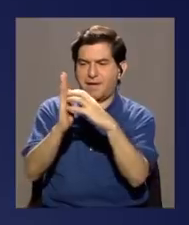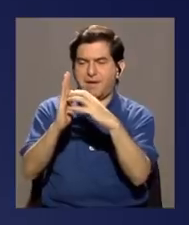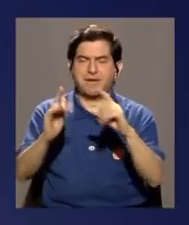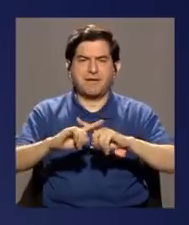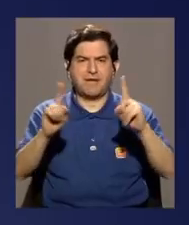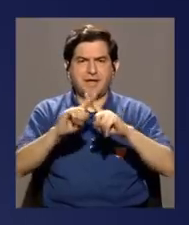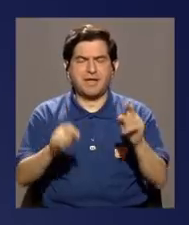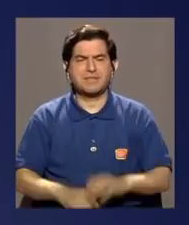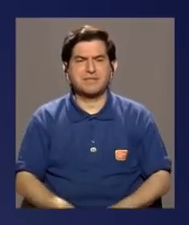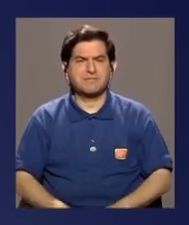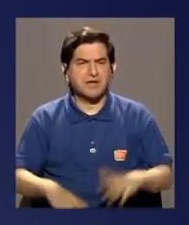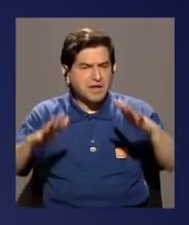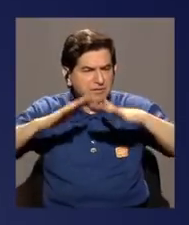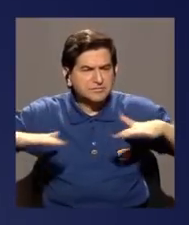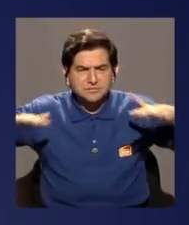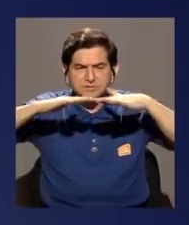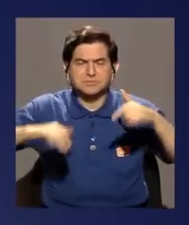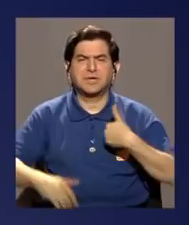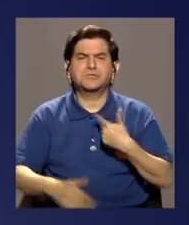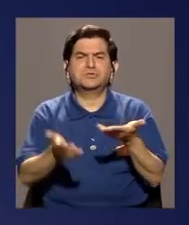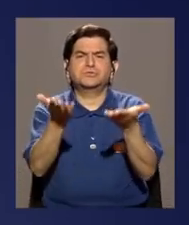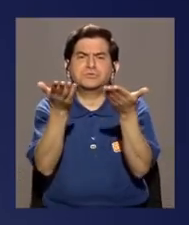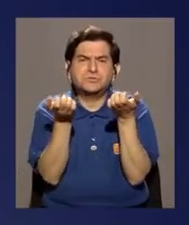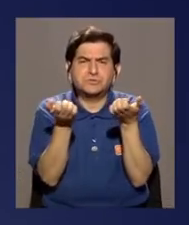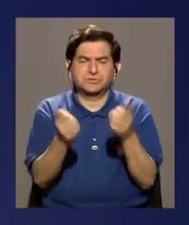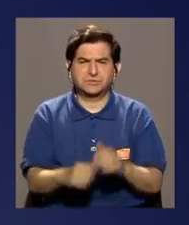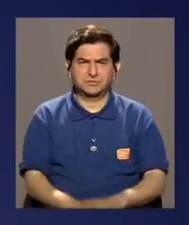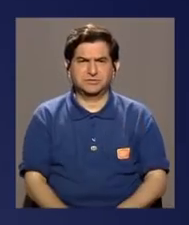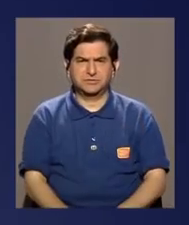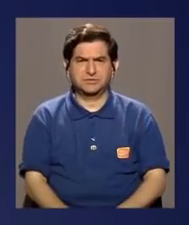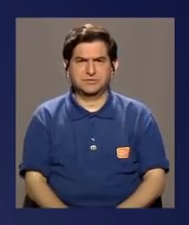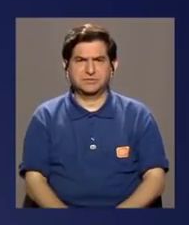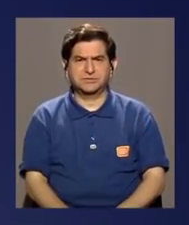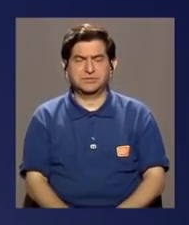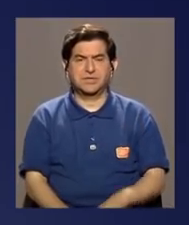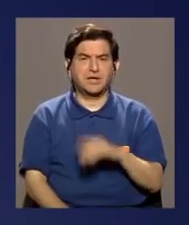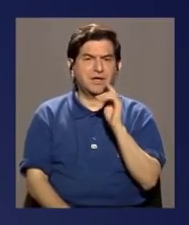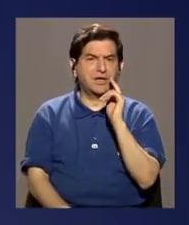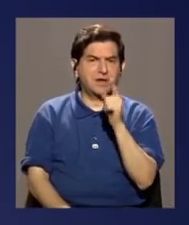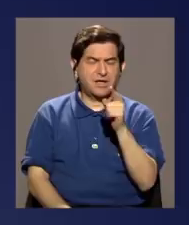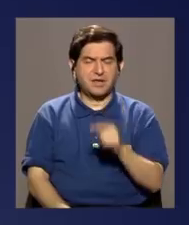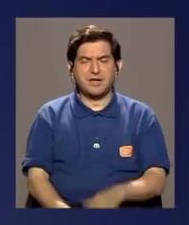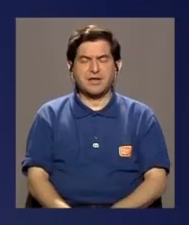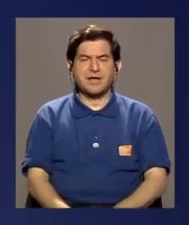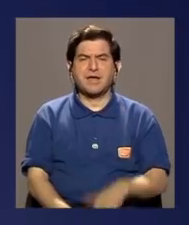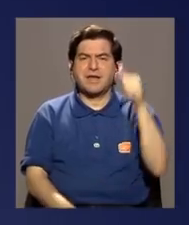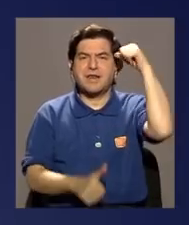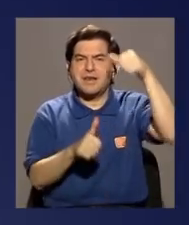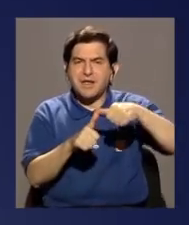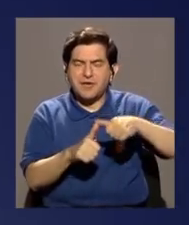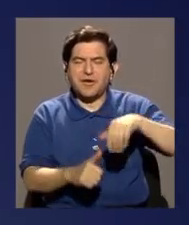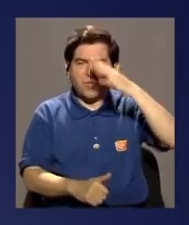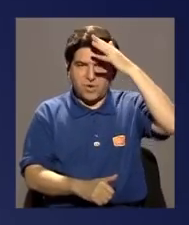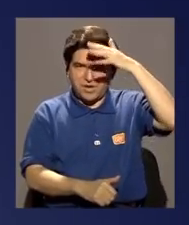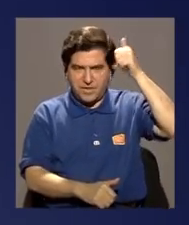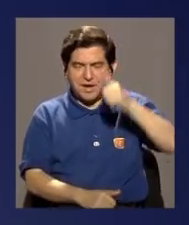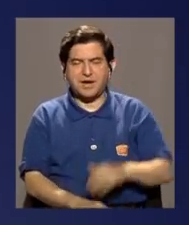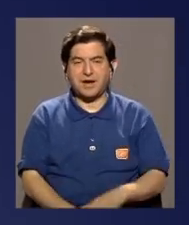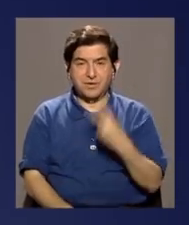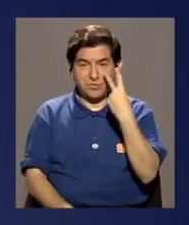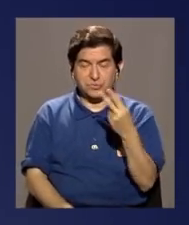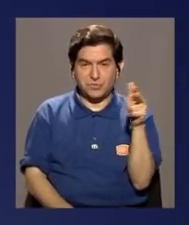las diferentes cuentas y quisiera que la cámara 3 le recuerde a carlos